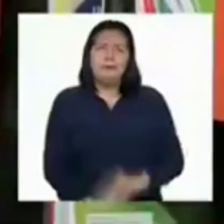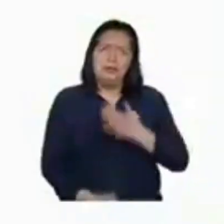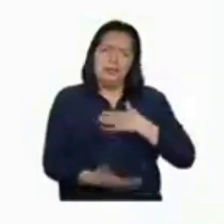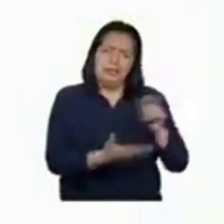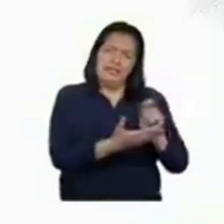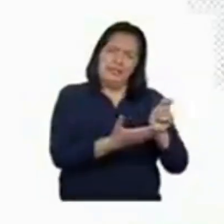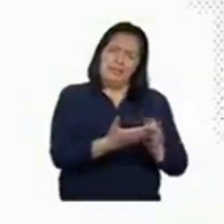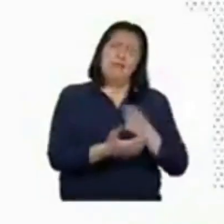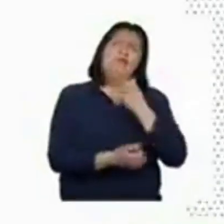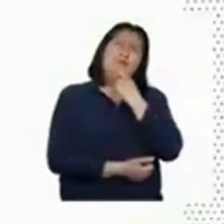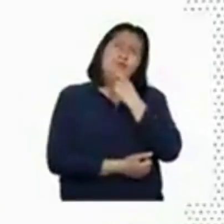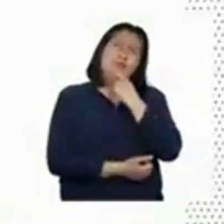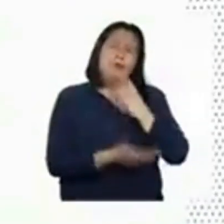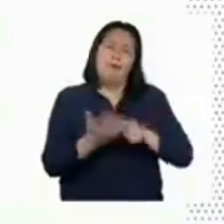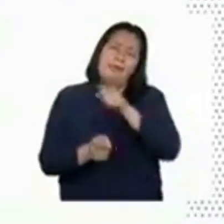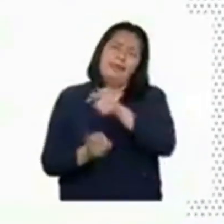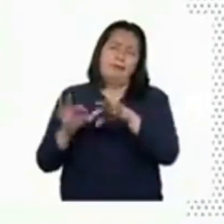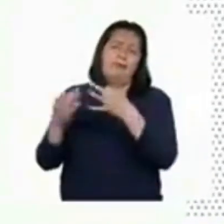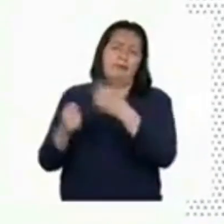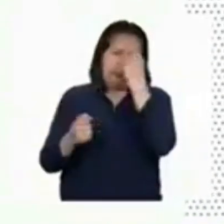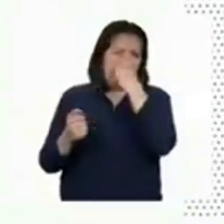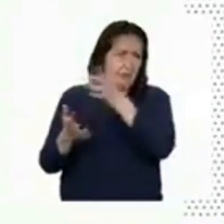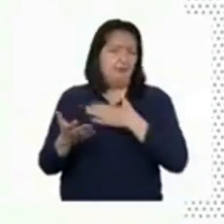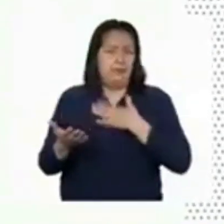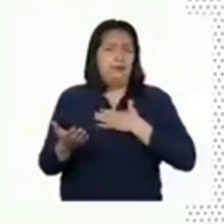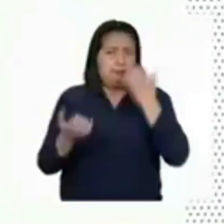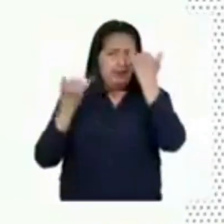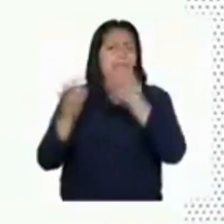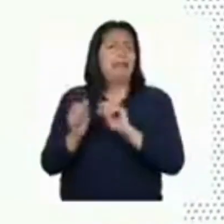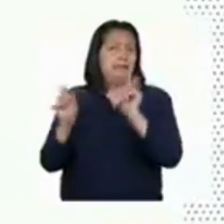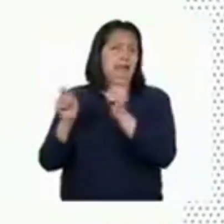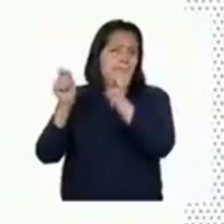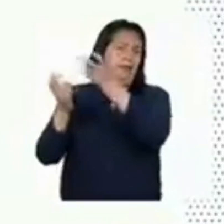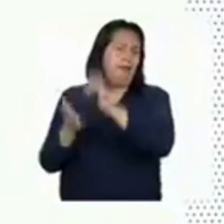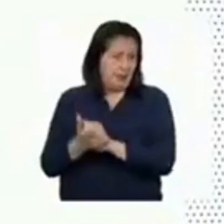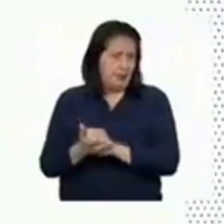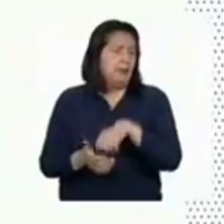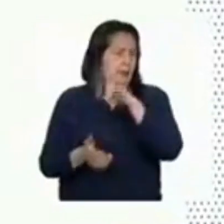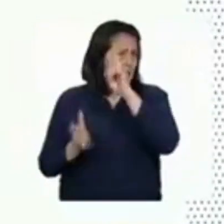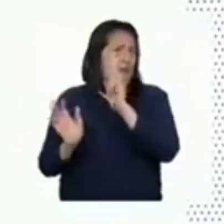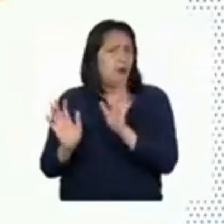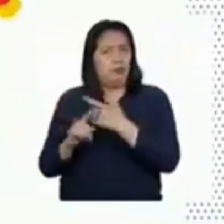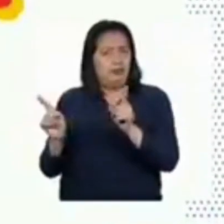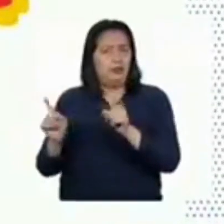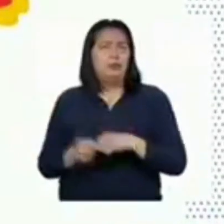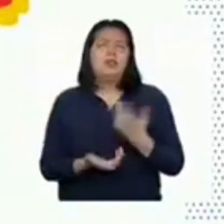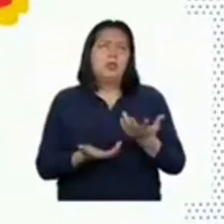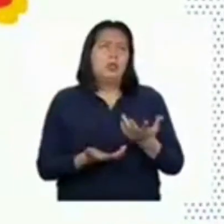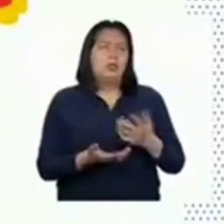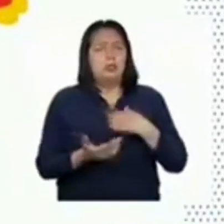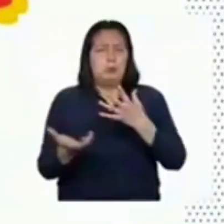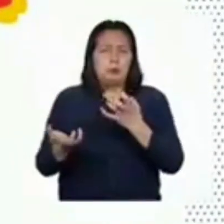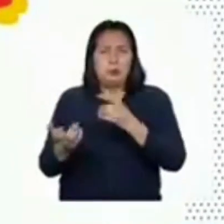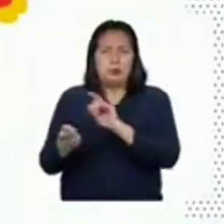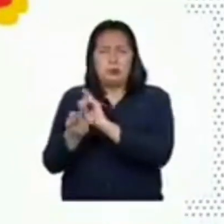Escribiré este texto con el propósito de persuadir a mi familia sobre mi propuesta para celebrar fiestas patrias de manera diferente. Como mi propósito es